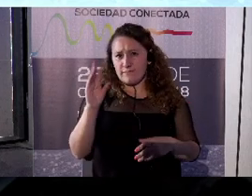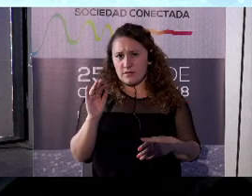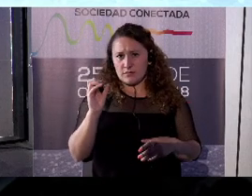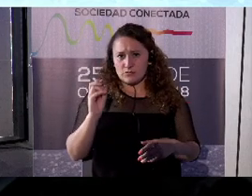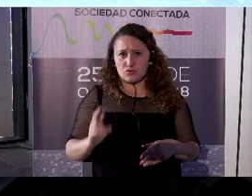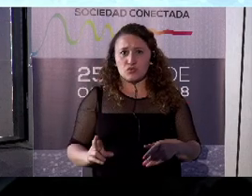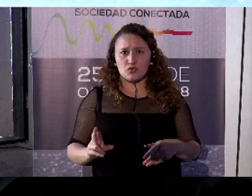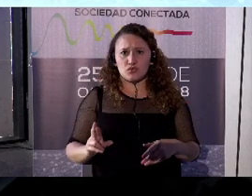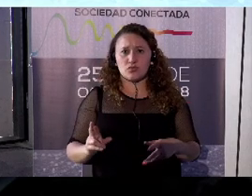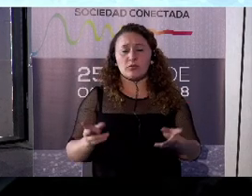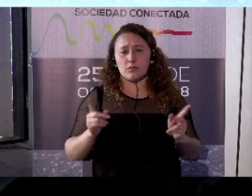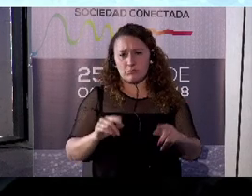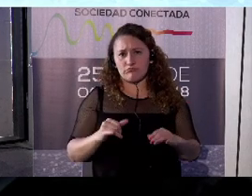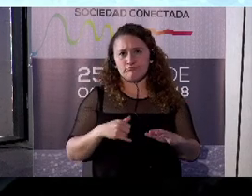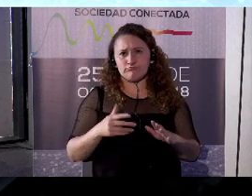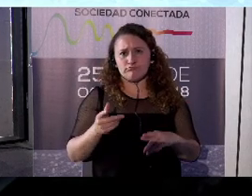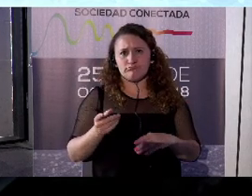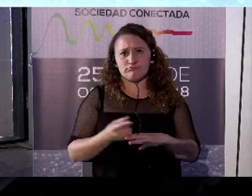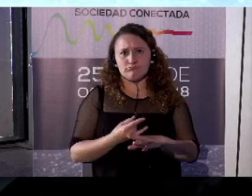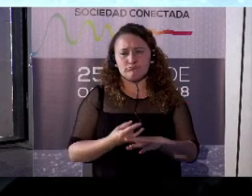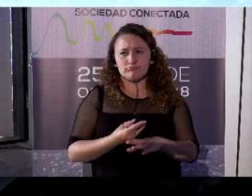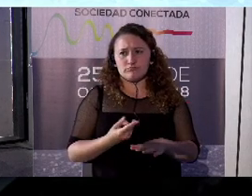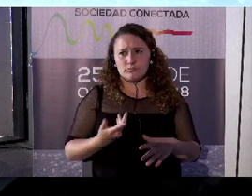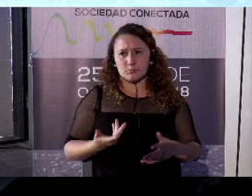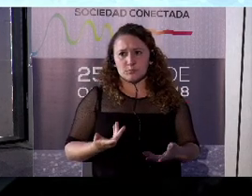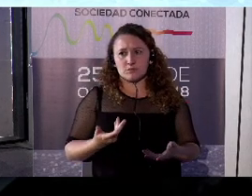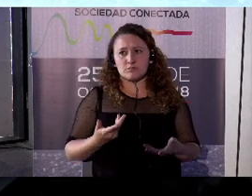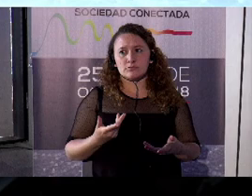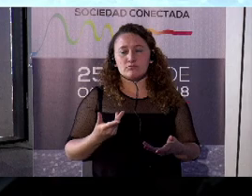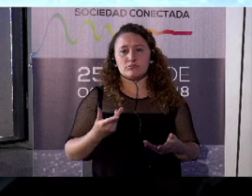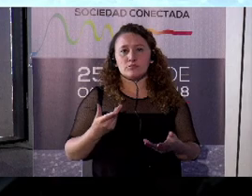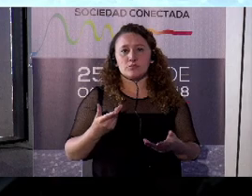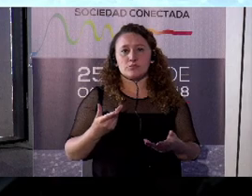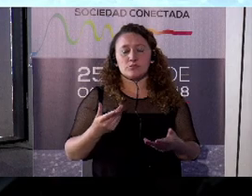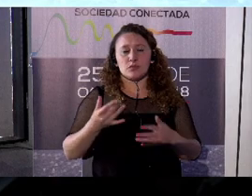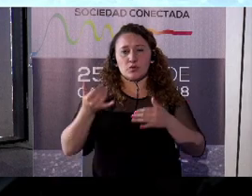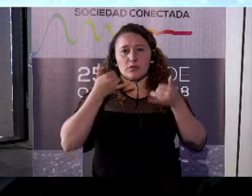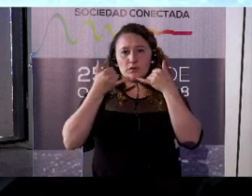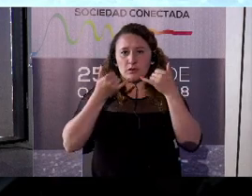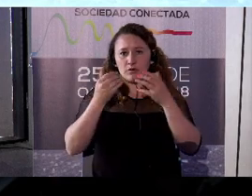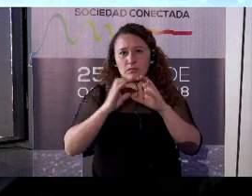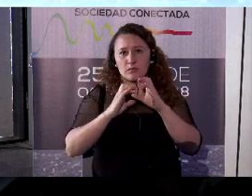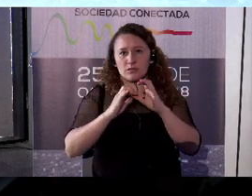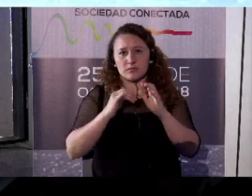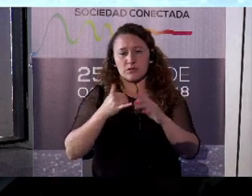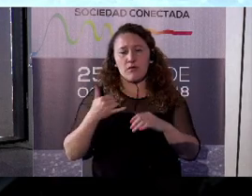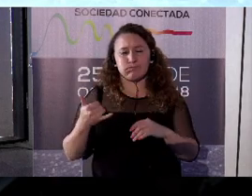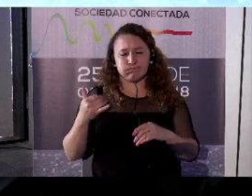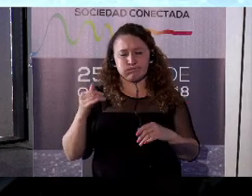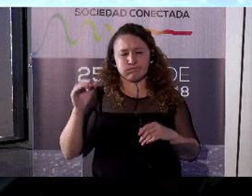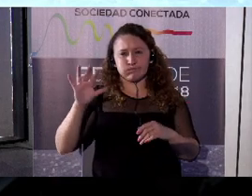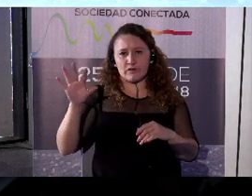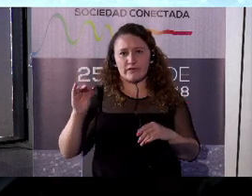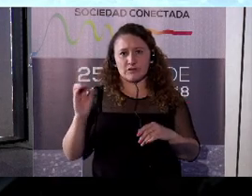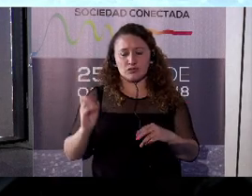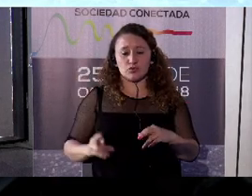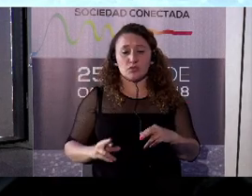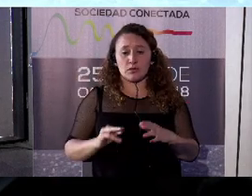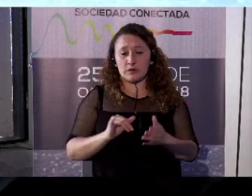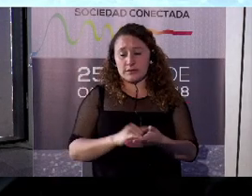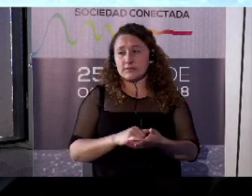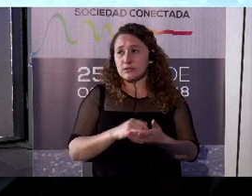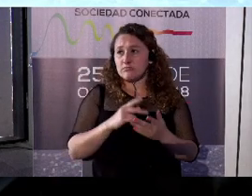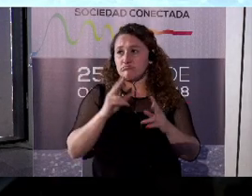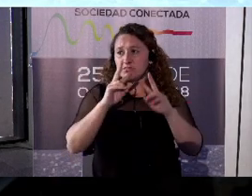la vamos a también usar para el sector de telecomunicaciones en suráfrica son los temas que